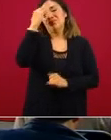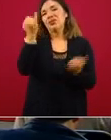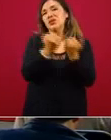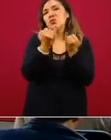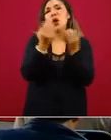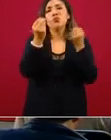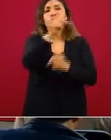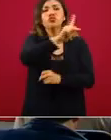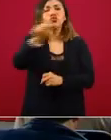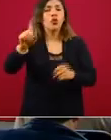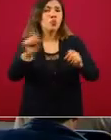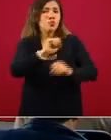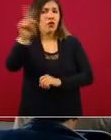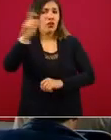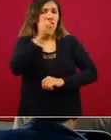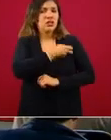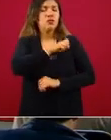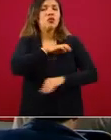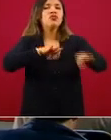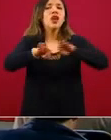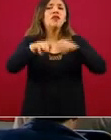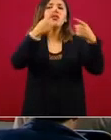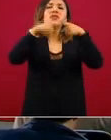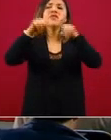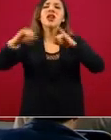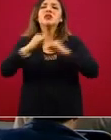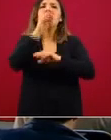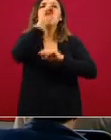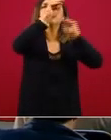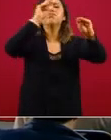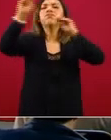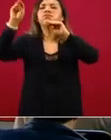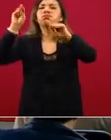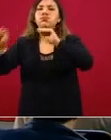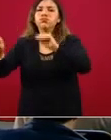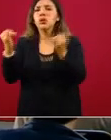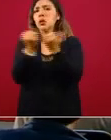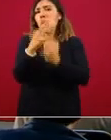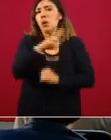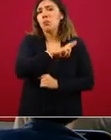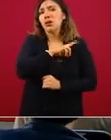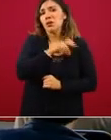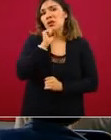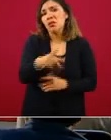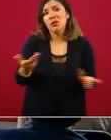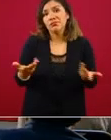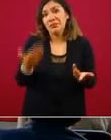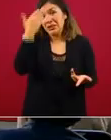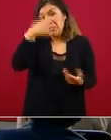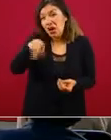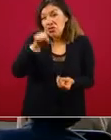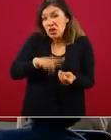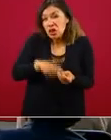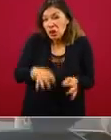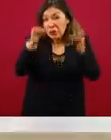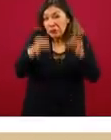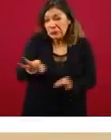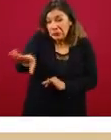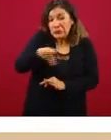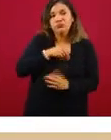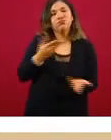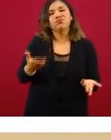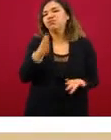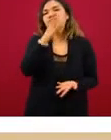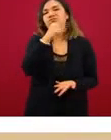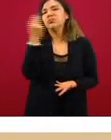los profesionales de la salud laboran en diferentes instituciones, incluido el medio privado. Por lo tanto, saber exactamente dónde se